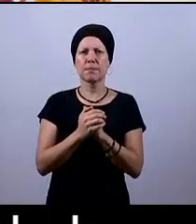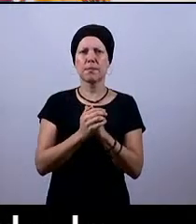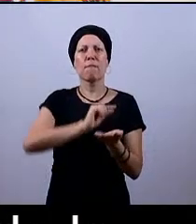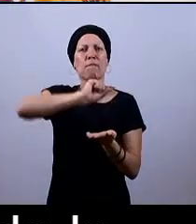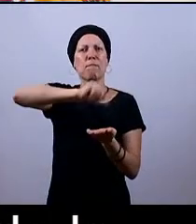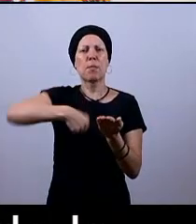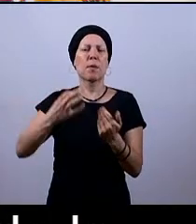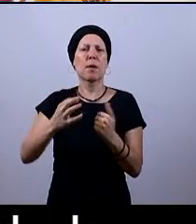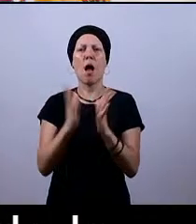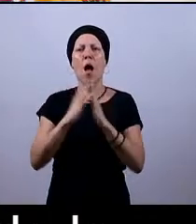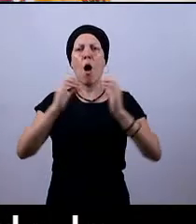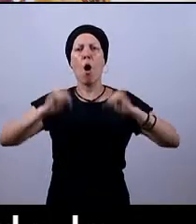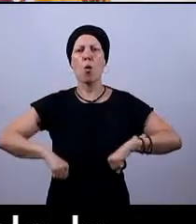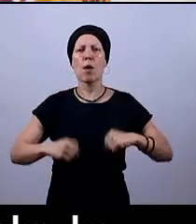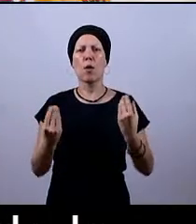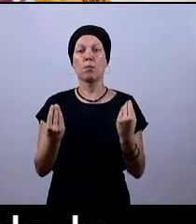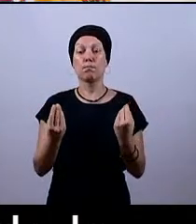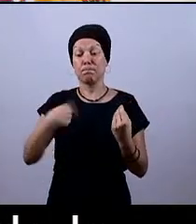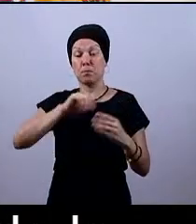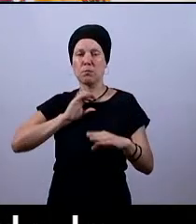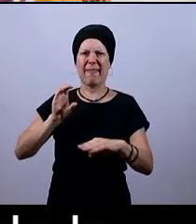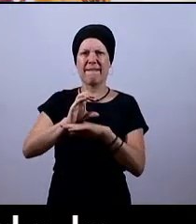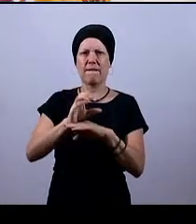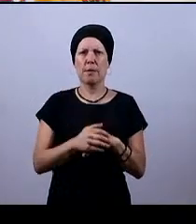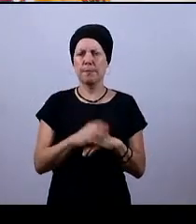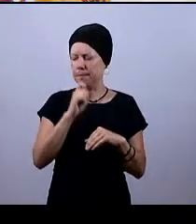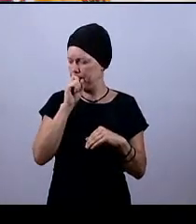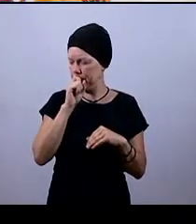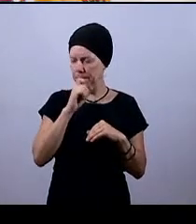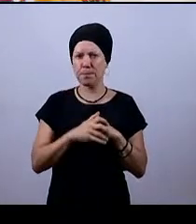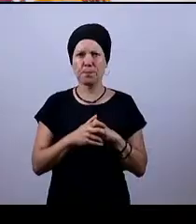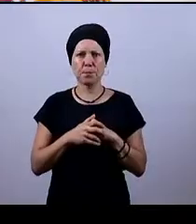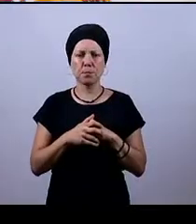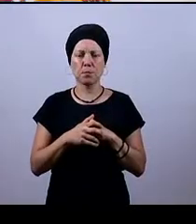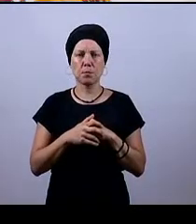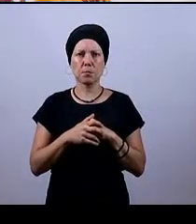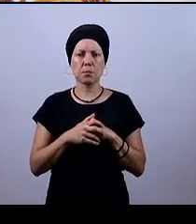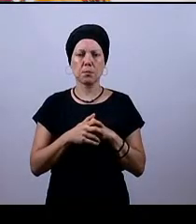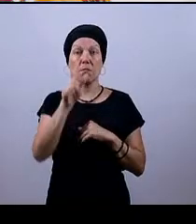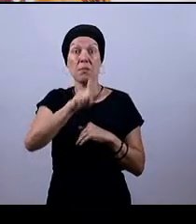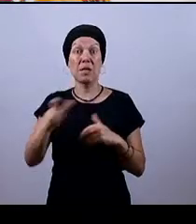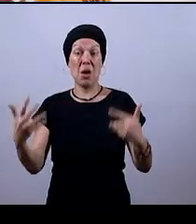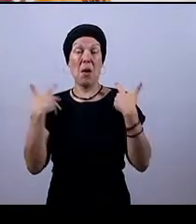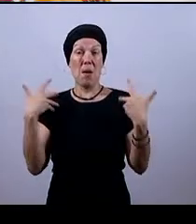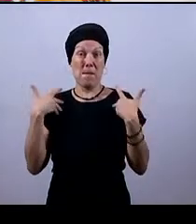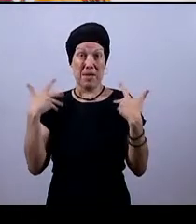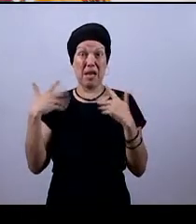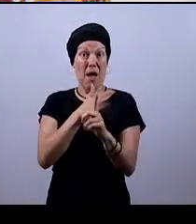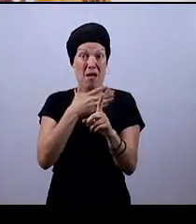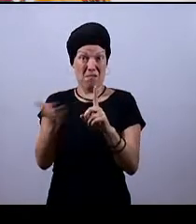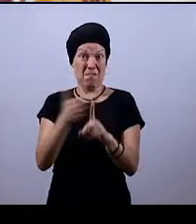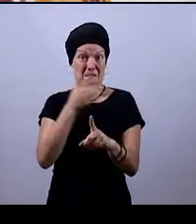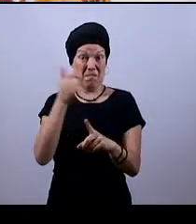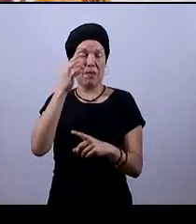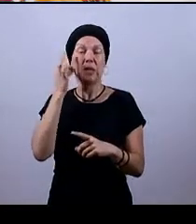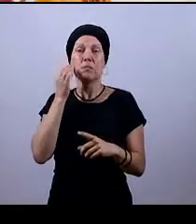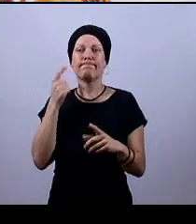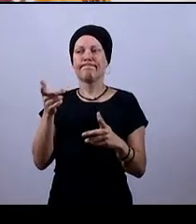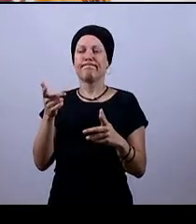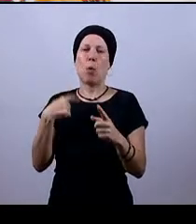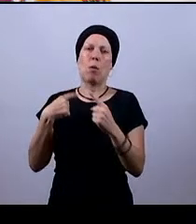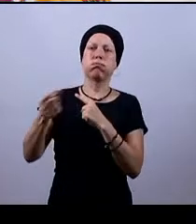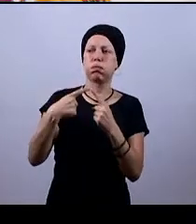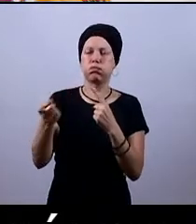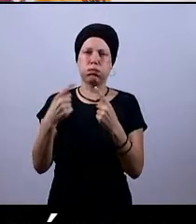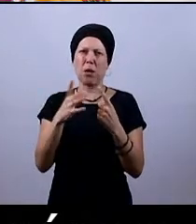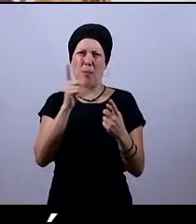del acuerdo con el que financiamos el desplazamiento de las víctimas de violencia de género, de esta terrible lacra que